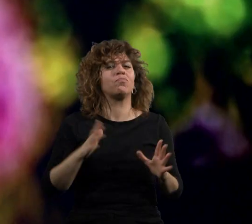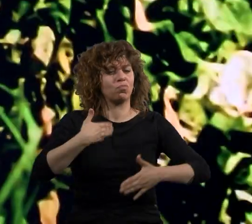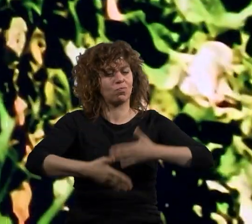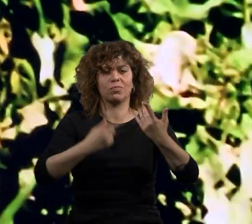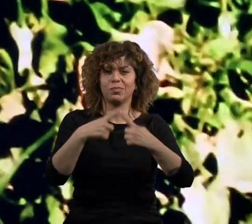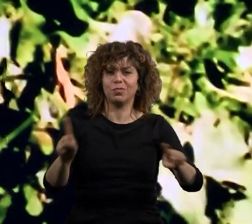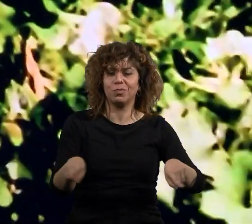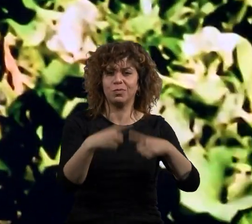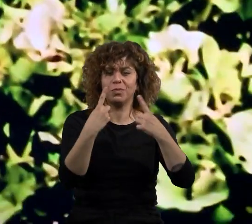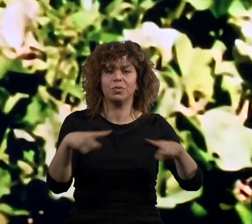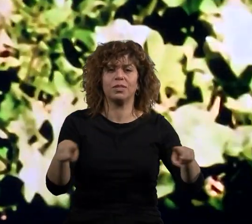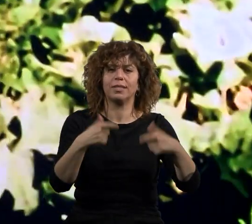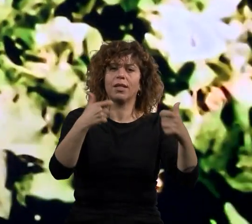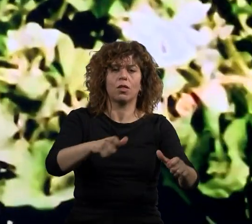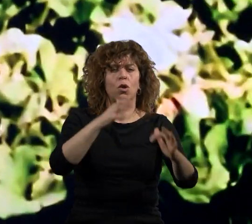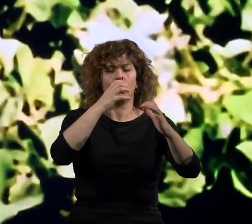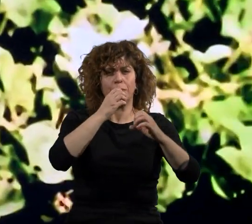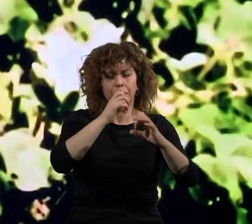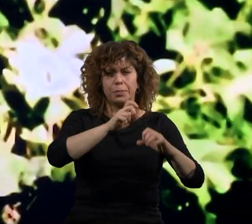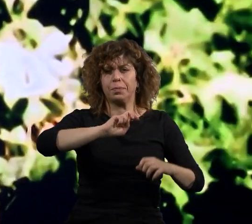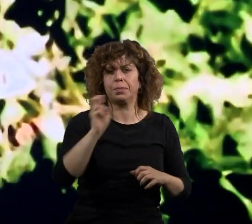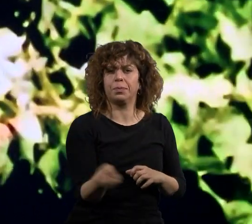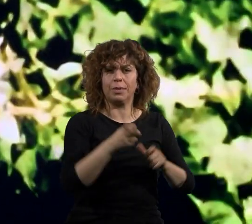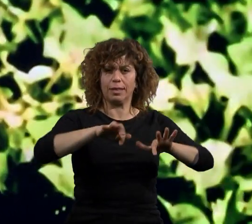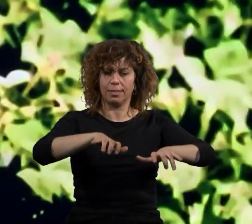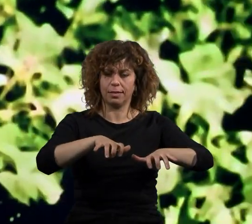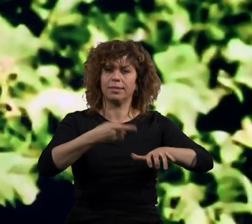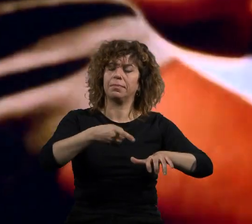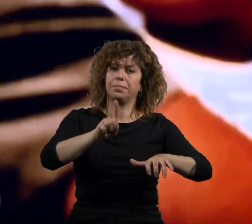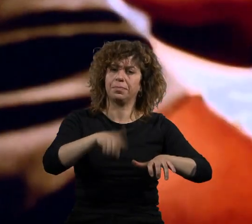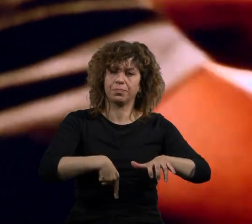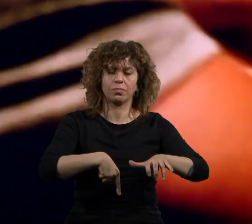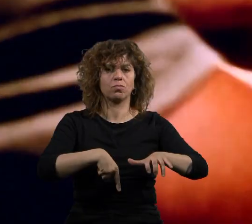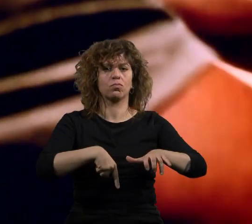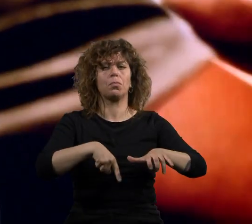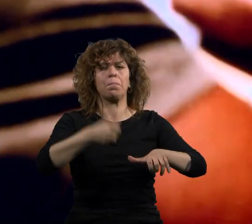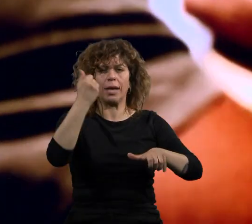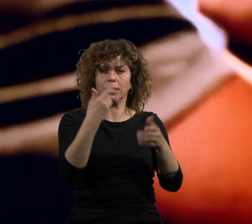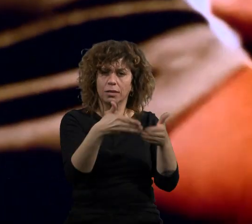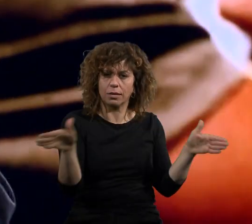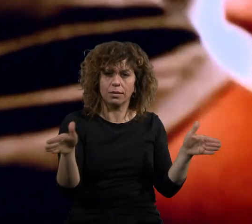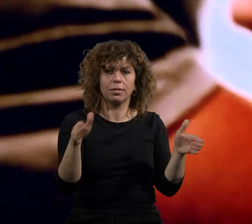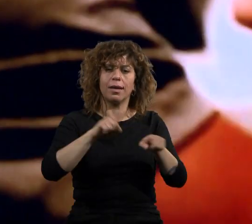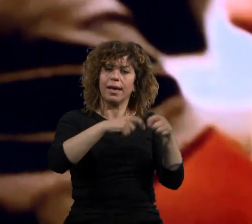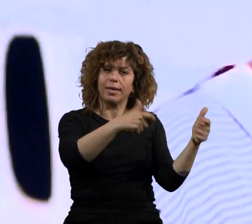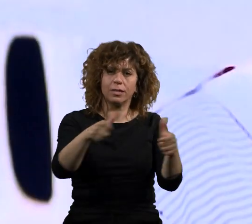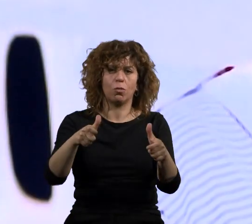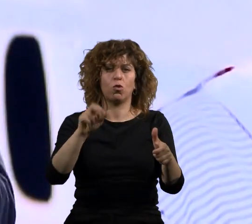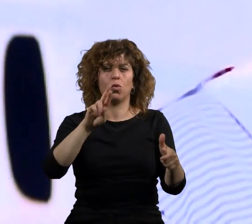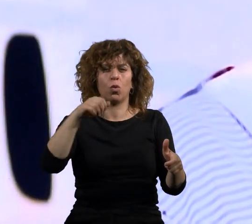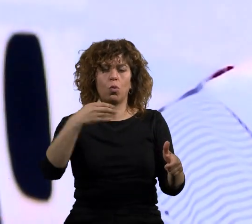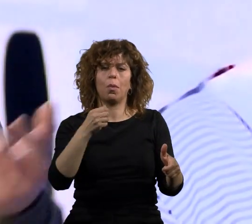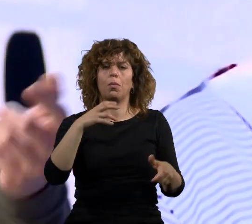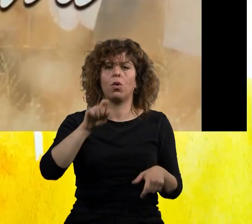mucho la música, ahora llevamos sección de vientos, teclado, ampliamos muchísimo horizontes, estilos musicales, rumba,